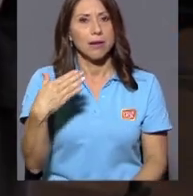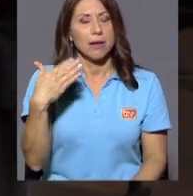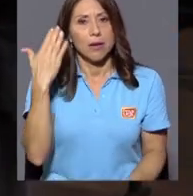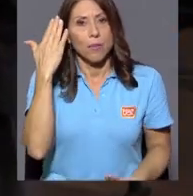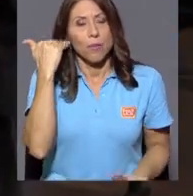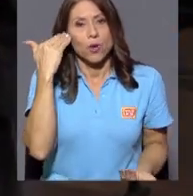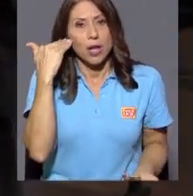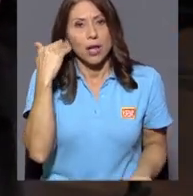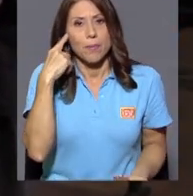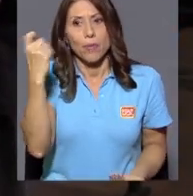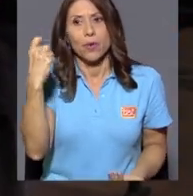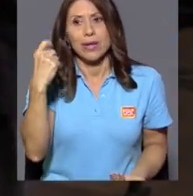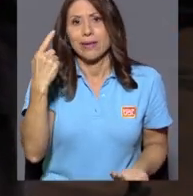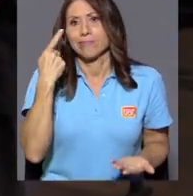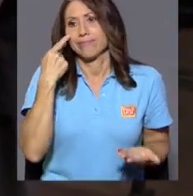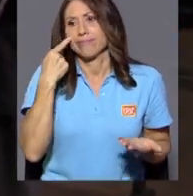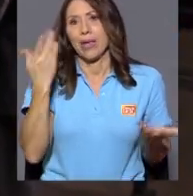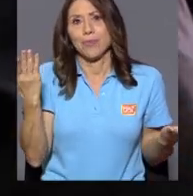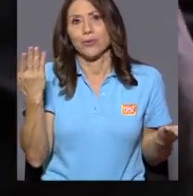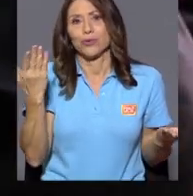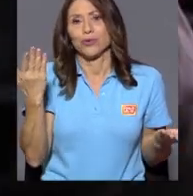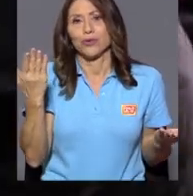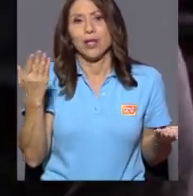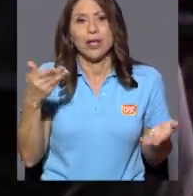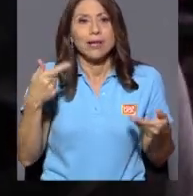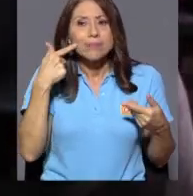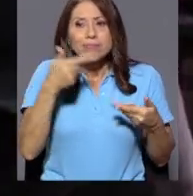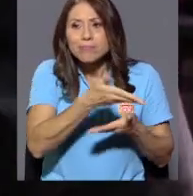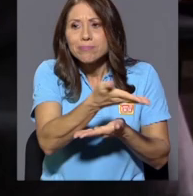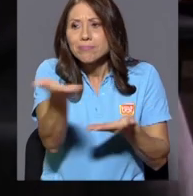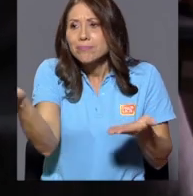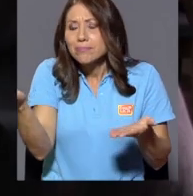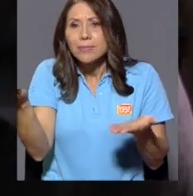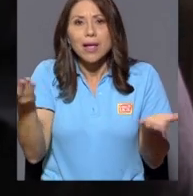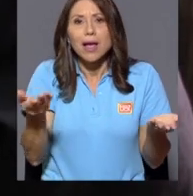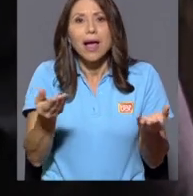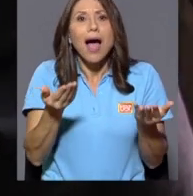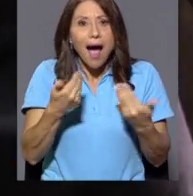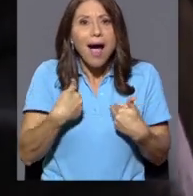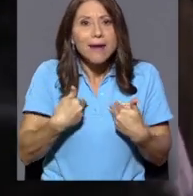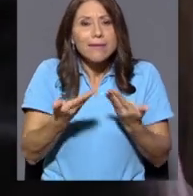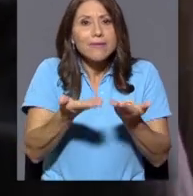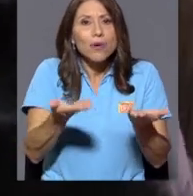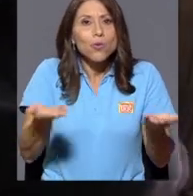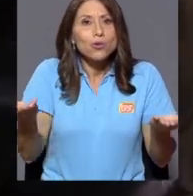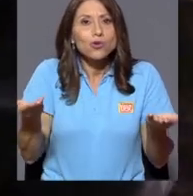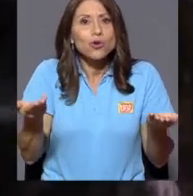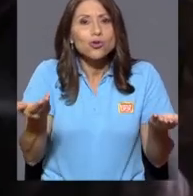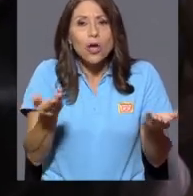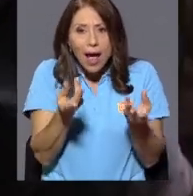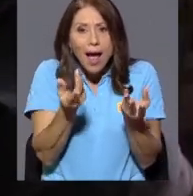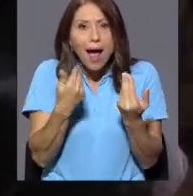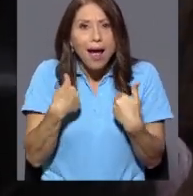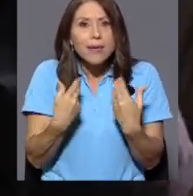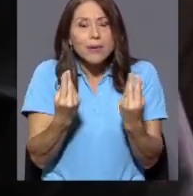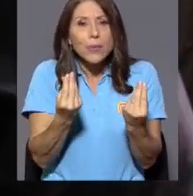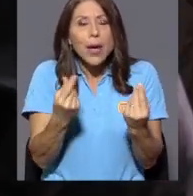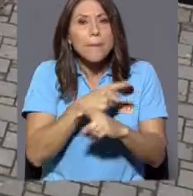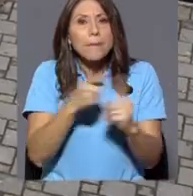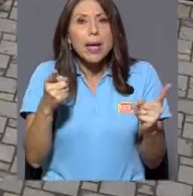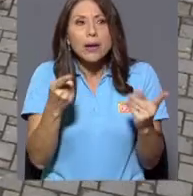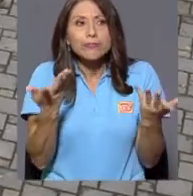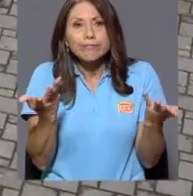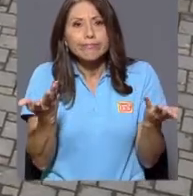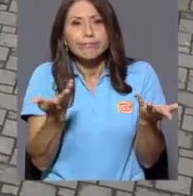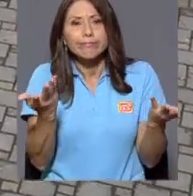calle y nosotros como profesionales vemos que muchas veces están los recursos pero que no llegan y quedan guardados entonces